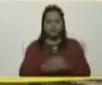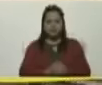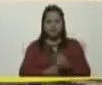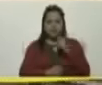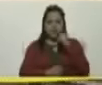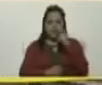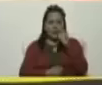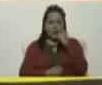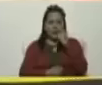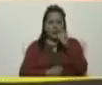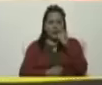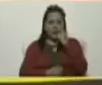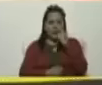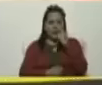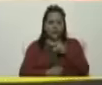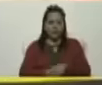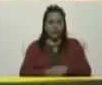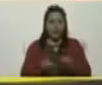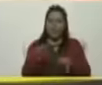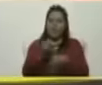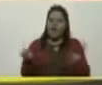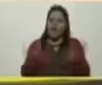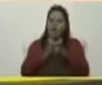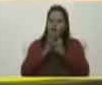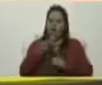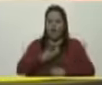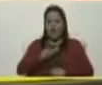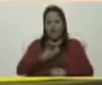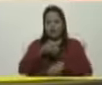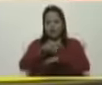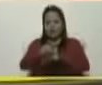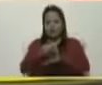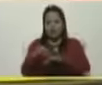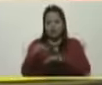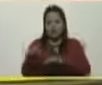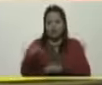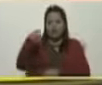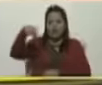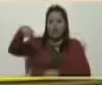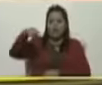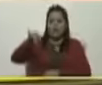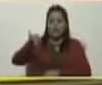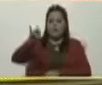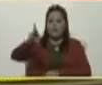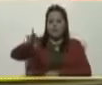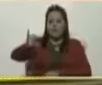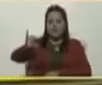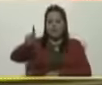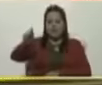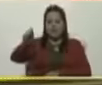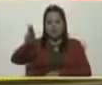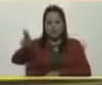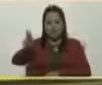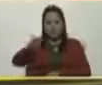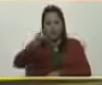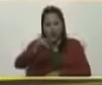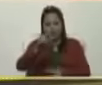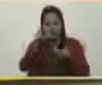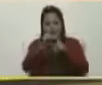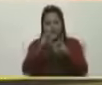Excelente. Yo quisiera que el alcalde del municipio Píritu, del estado de Anzoátegui, Jesús Méndez, tenga unas palabras. Elegante, ¿no?